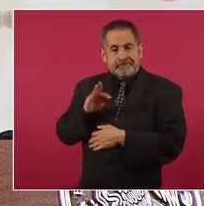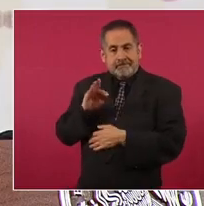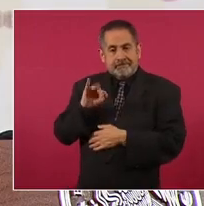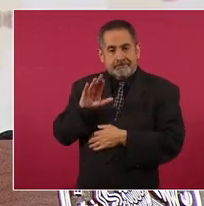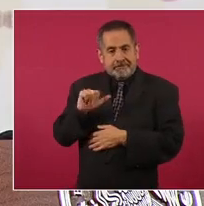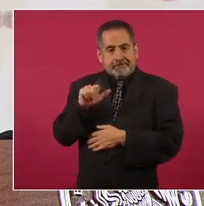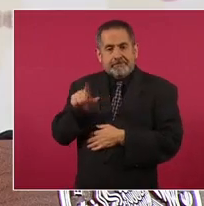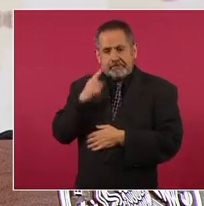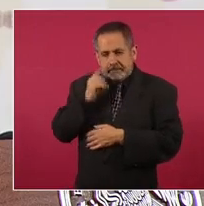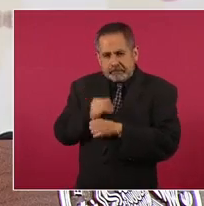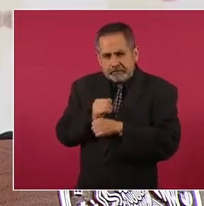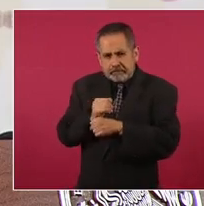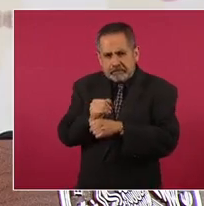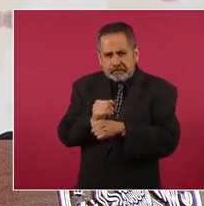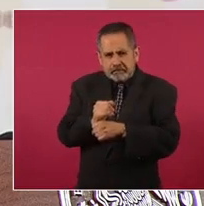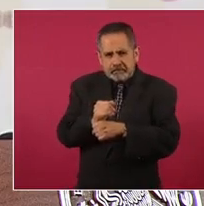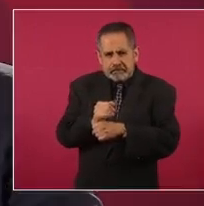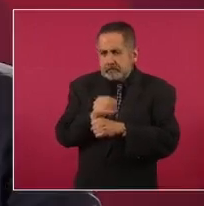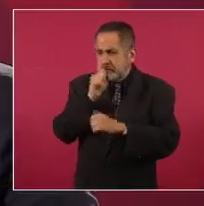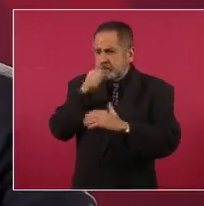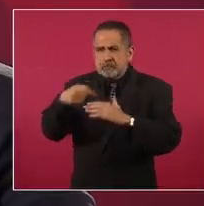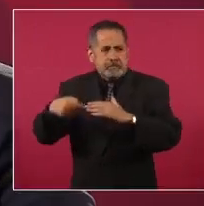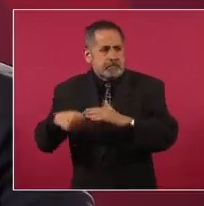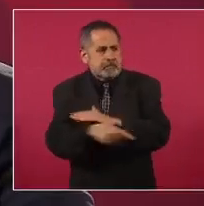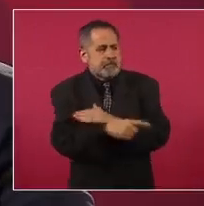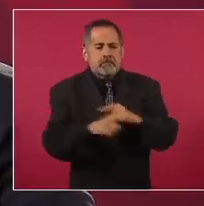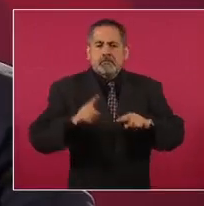sobre de dónde salió la filtración del informe.